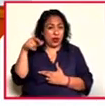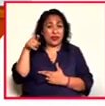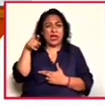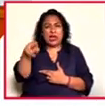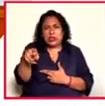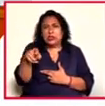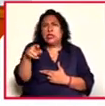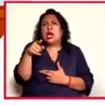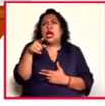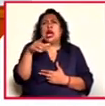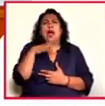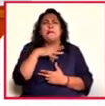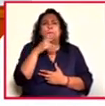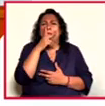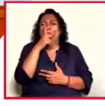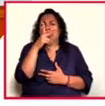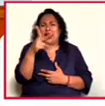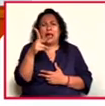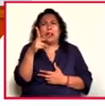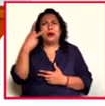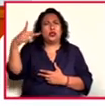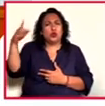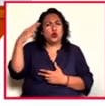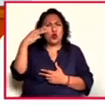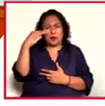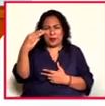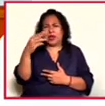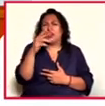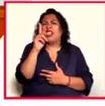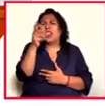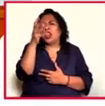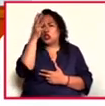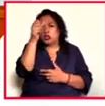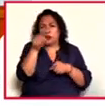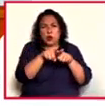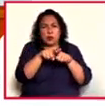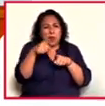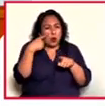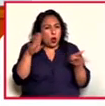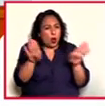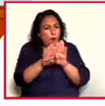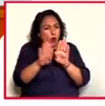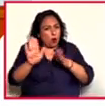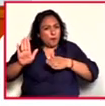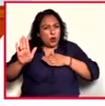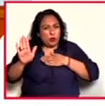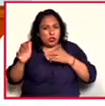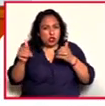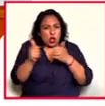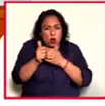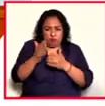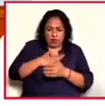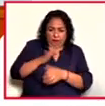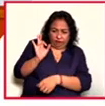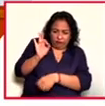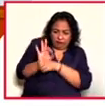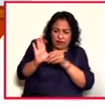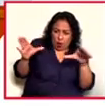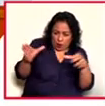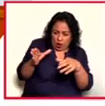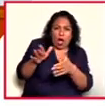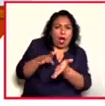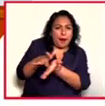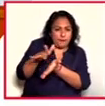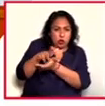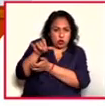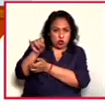maya que significa hermano y da cuenta de la cercanía y compromiso que Felipe Carrillo Puerto tuvo con sus causas y su comunidad. Pero